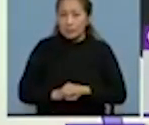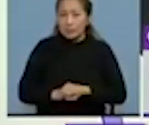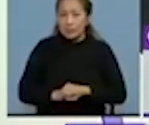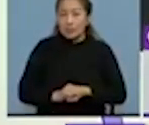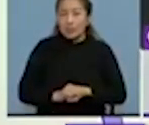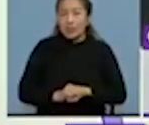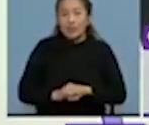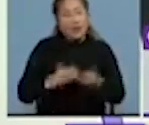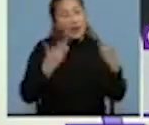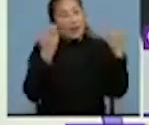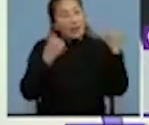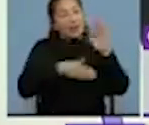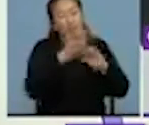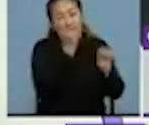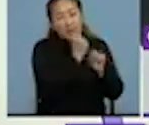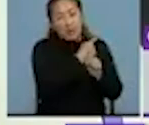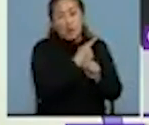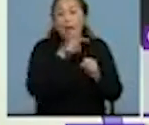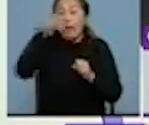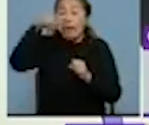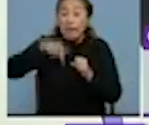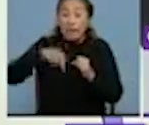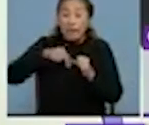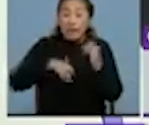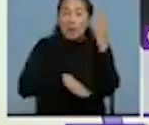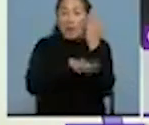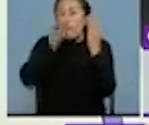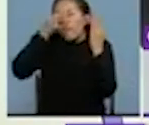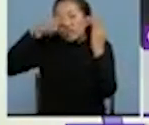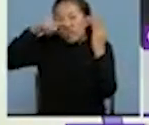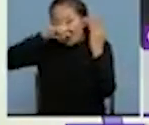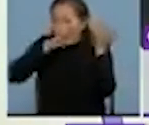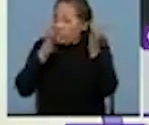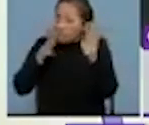Bueno, ahí se va, Mariano, que está ocupadito. Está aproximadamente 27 grados.